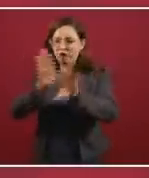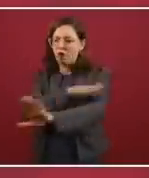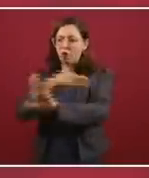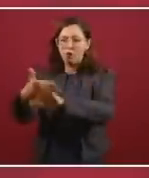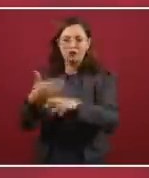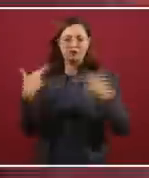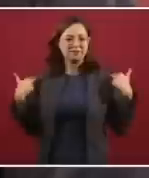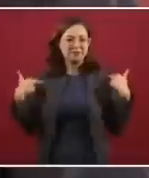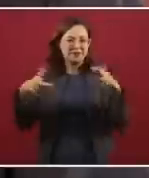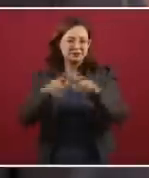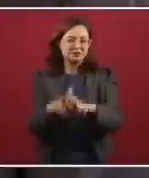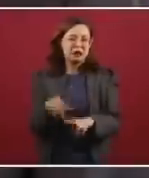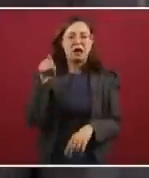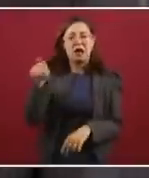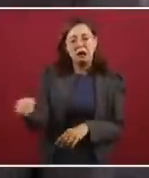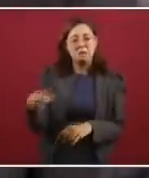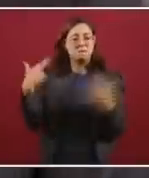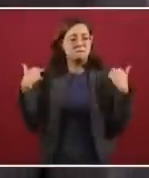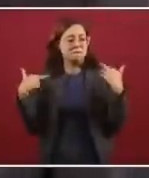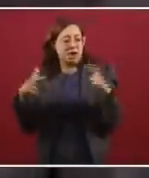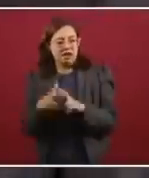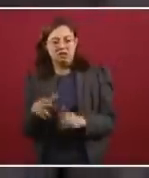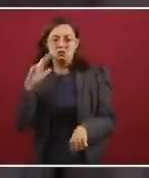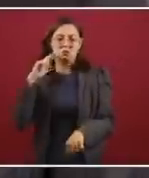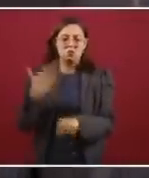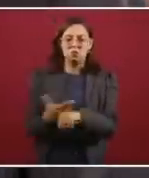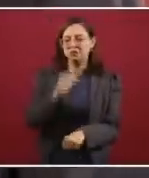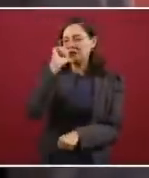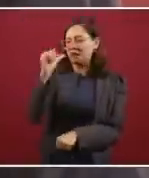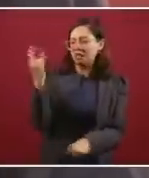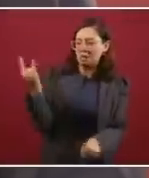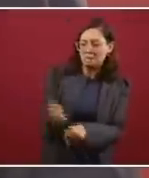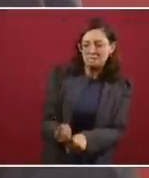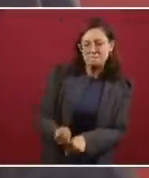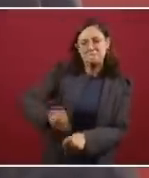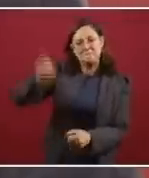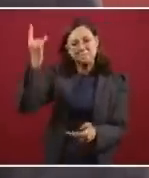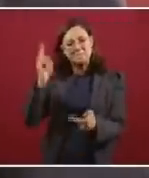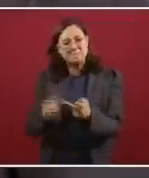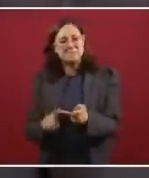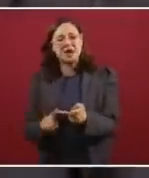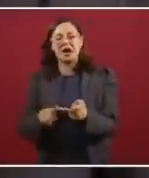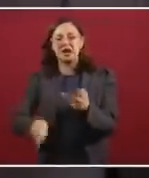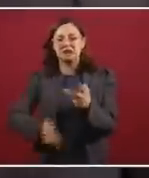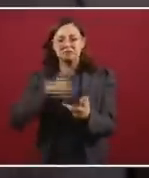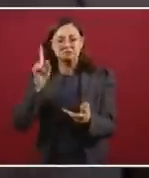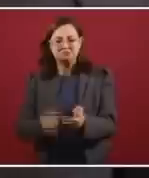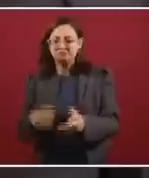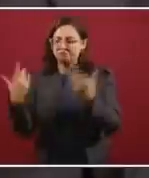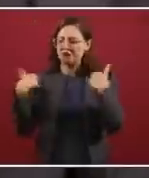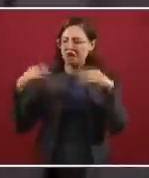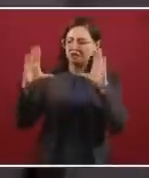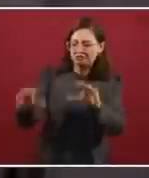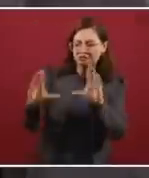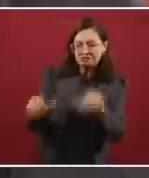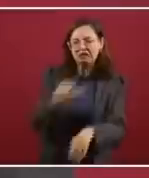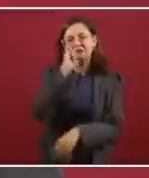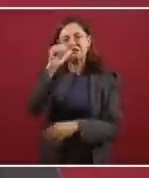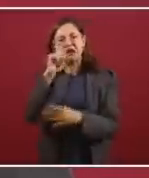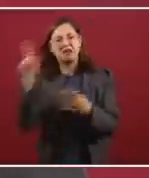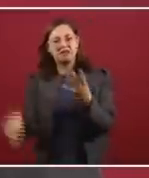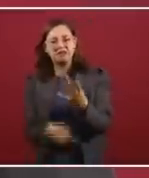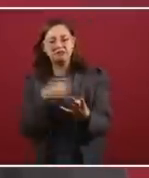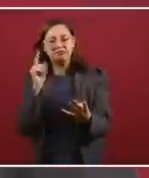de que los maestros son irresponsables, de que los maestros no dan clases,